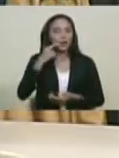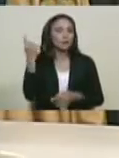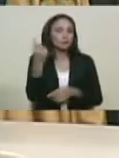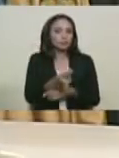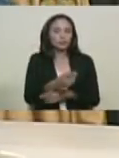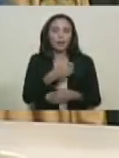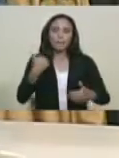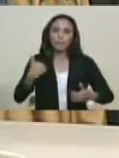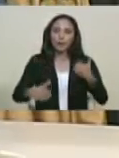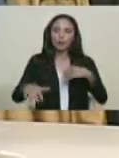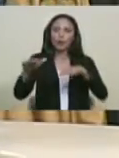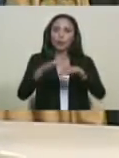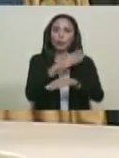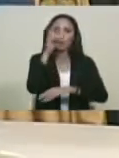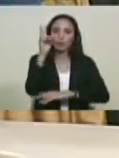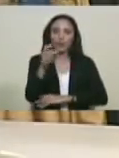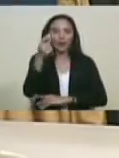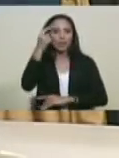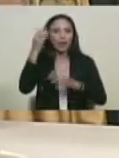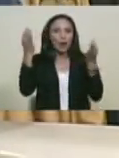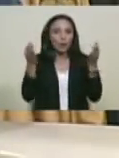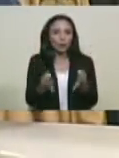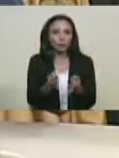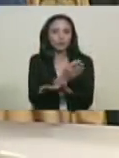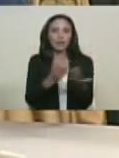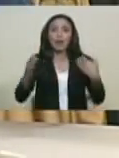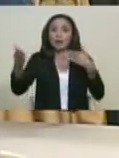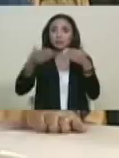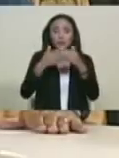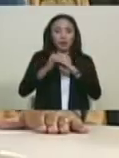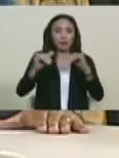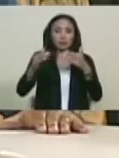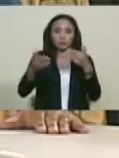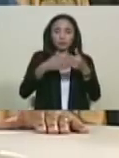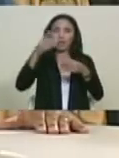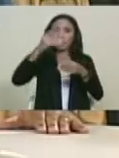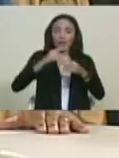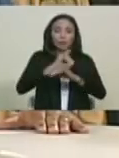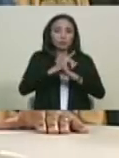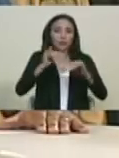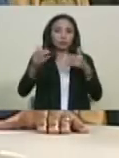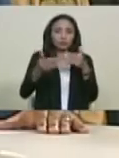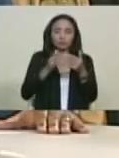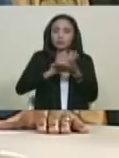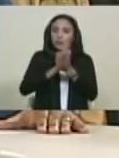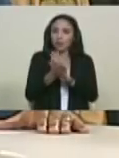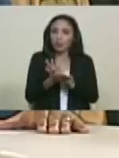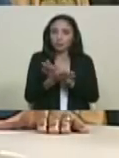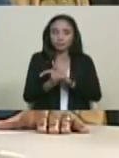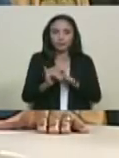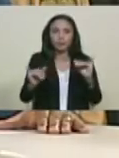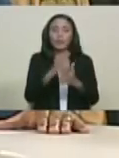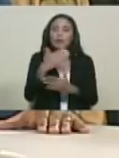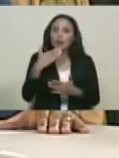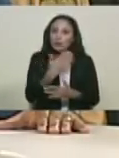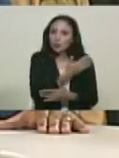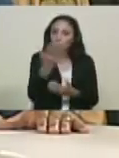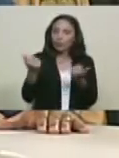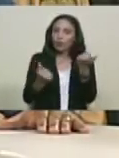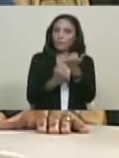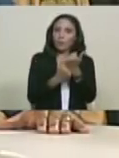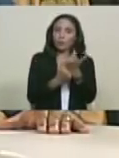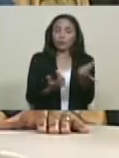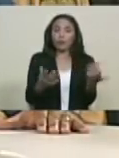miércoles jueves viernes y se cierra quiero agradecer el apoyo de